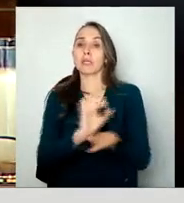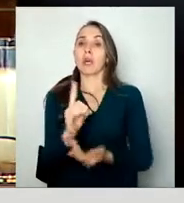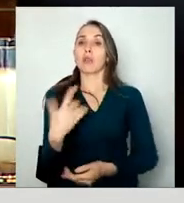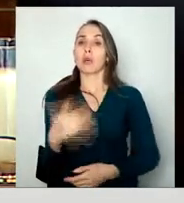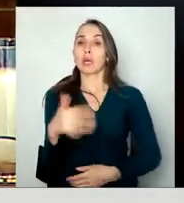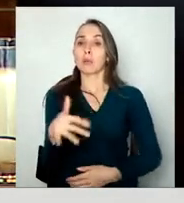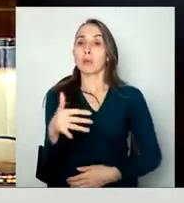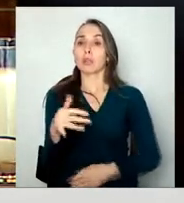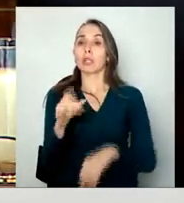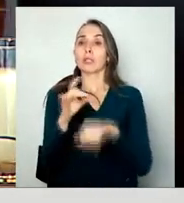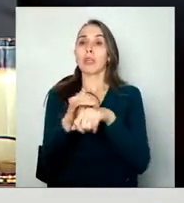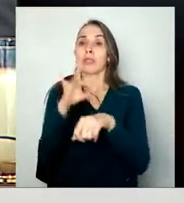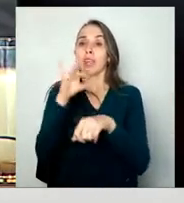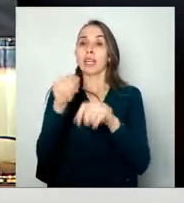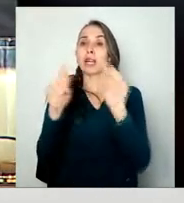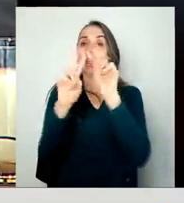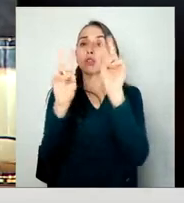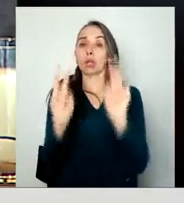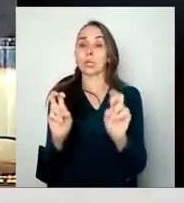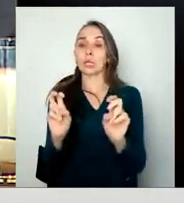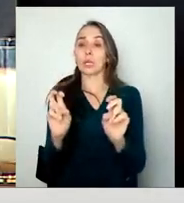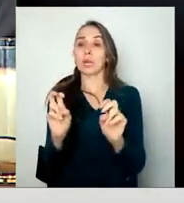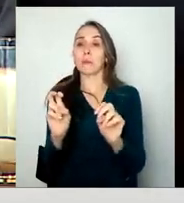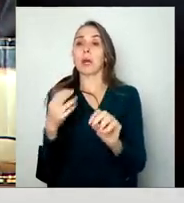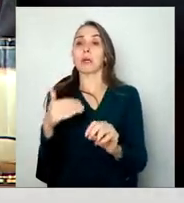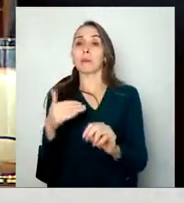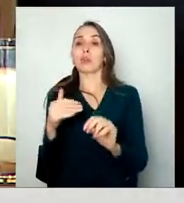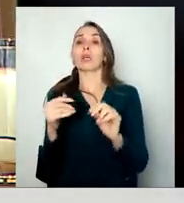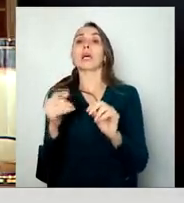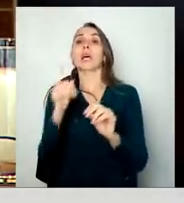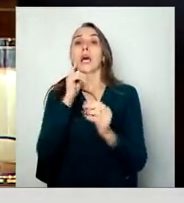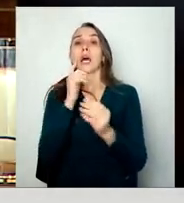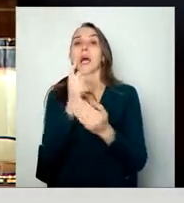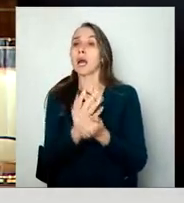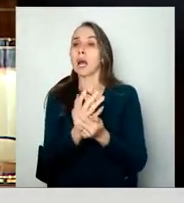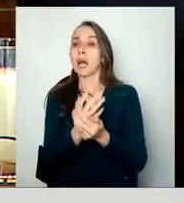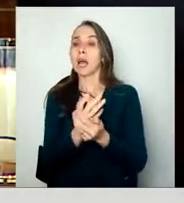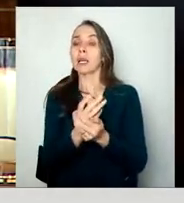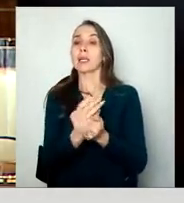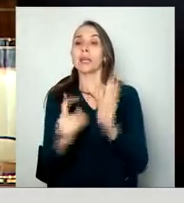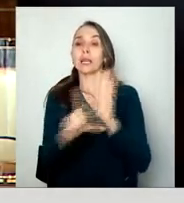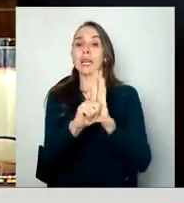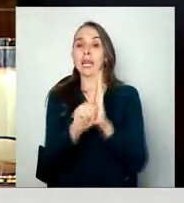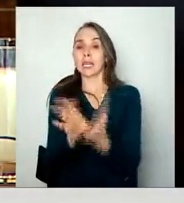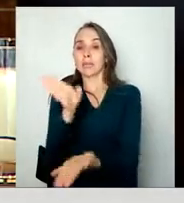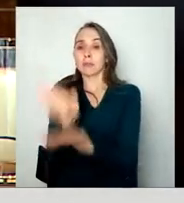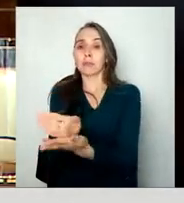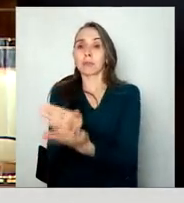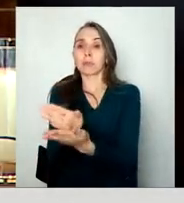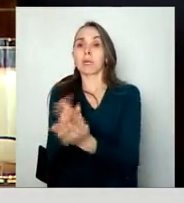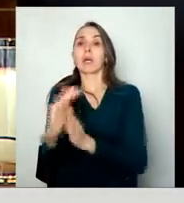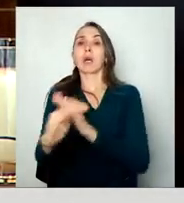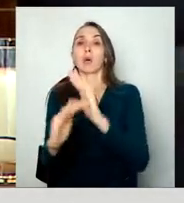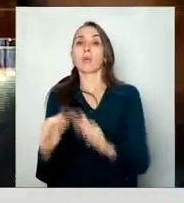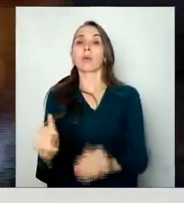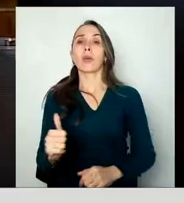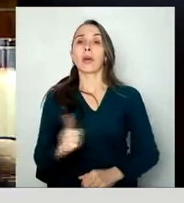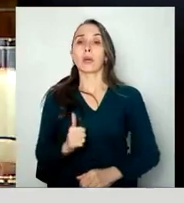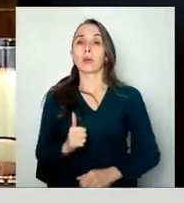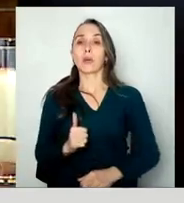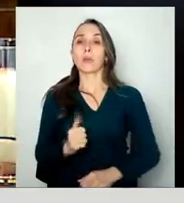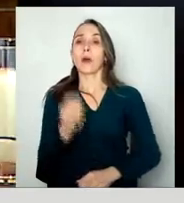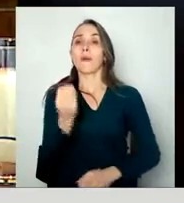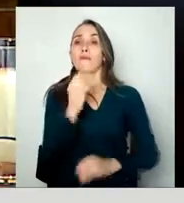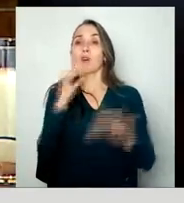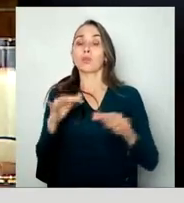delicadeza de esta materia es esencial que contemos con una legislación estricta que permita velar por el cumplimiento del buen uso de